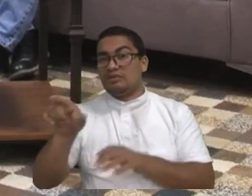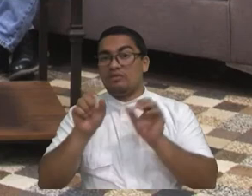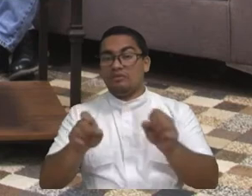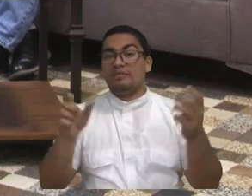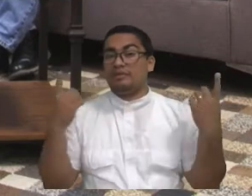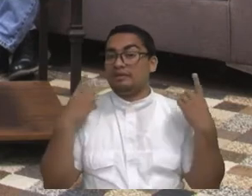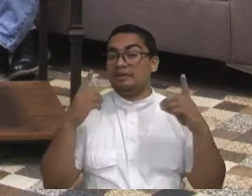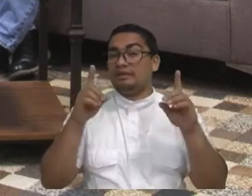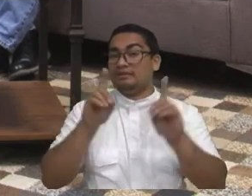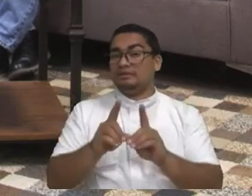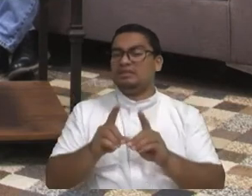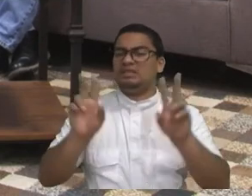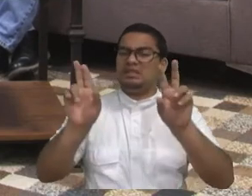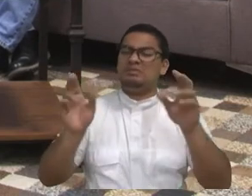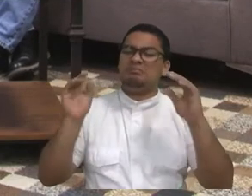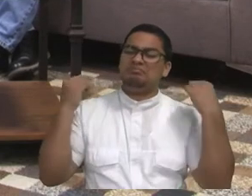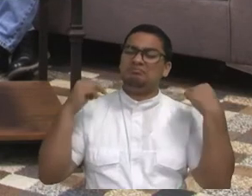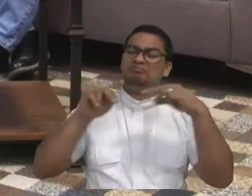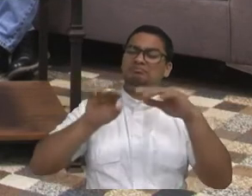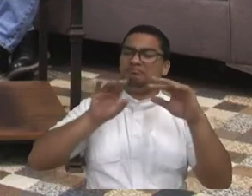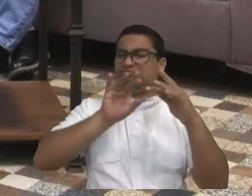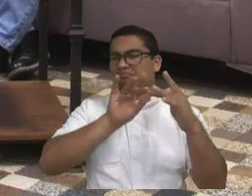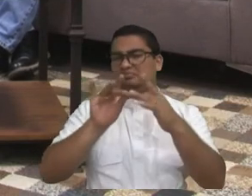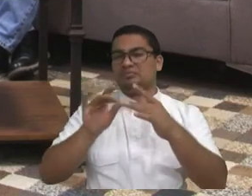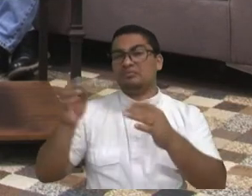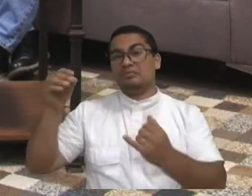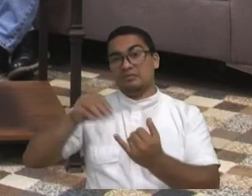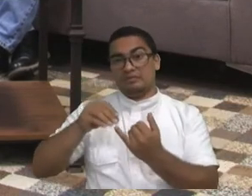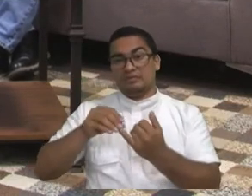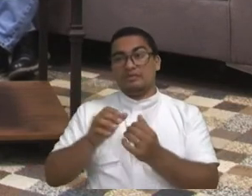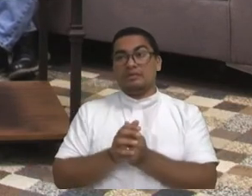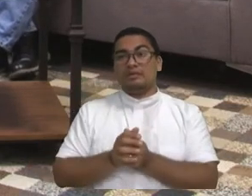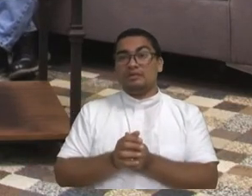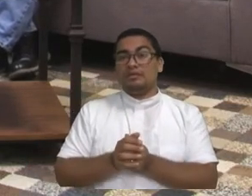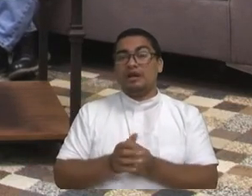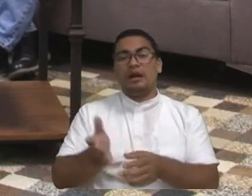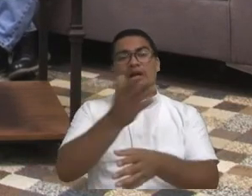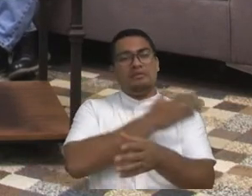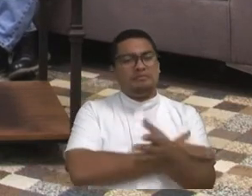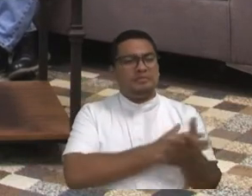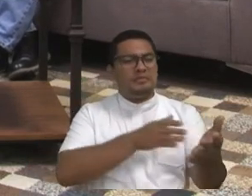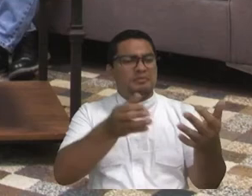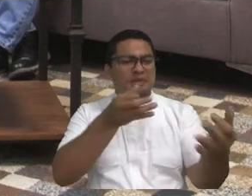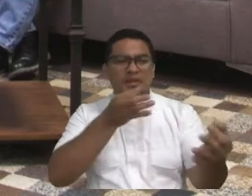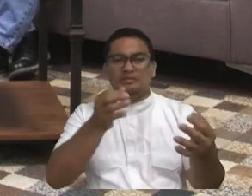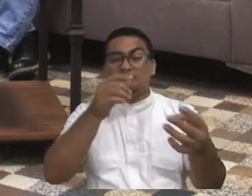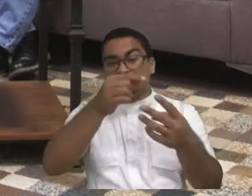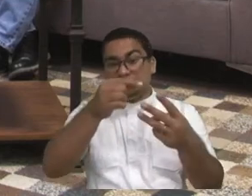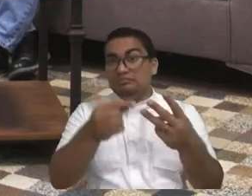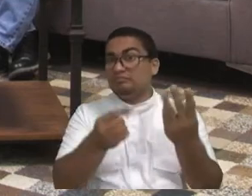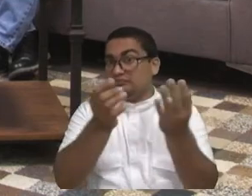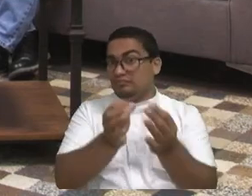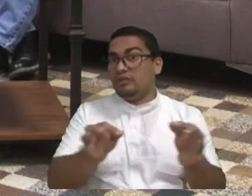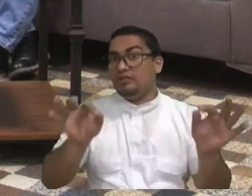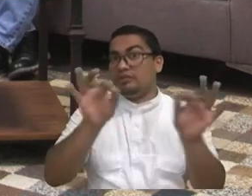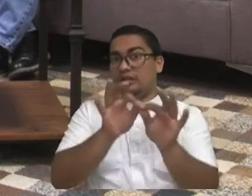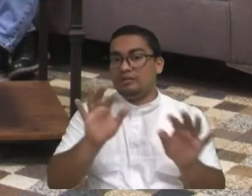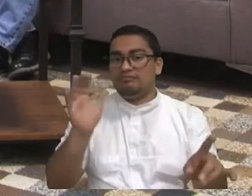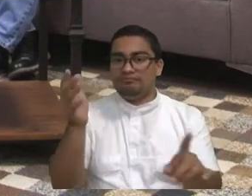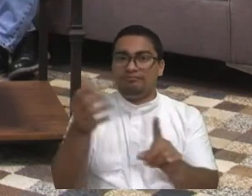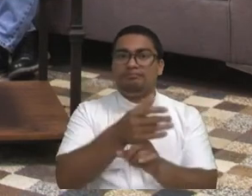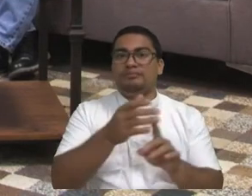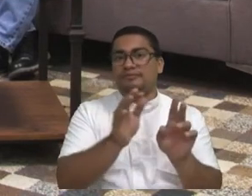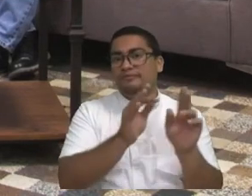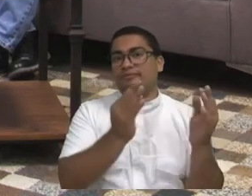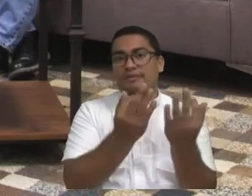lo largo de la conversación retos bastante importantes pero también conquistas muy muy precisas para el pueblo y las familias nicaragüenses te mencionaba